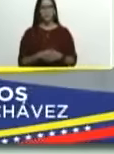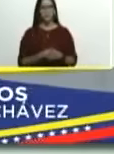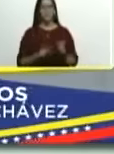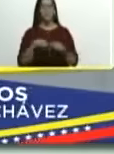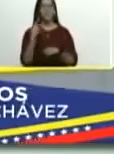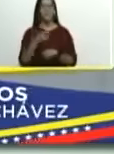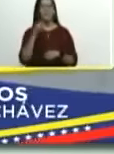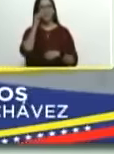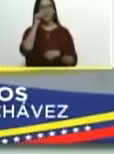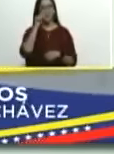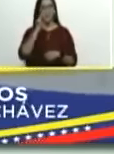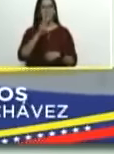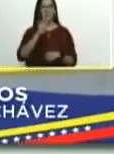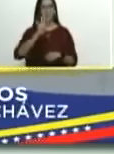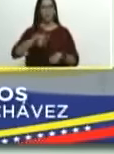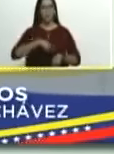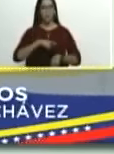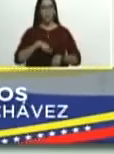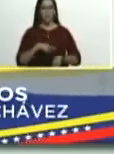mañana sábado 24 horas.